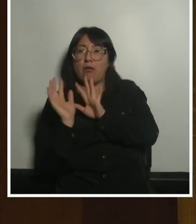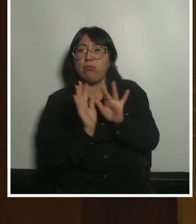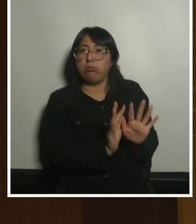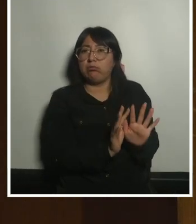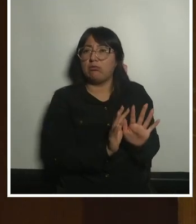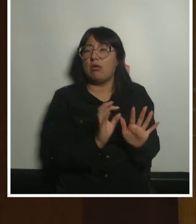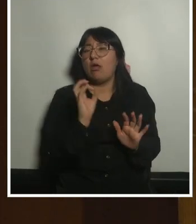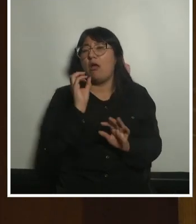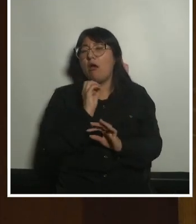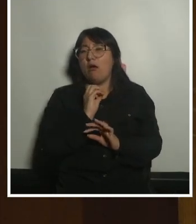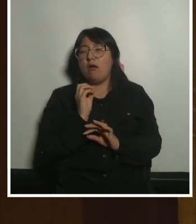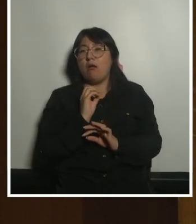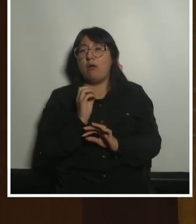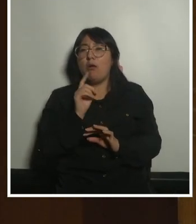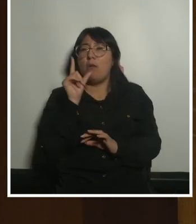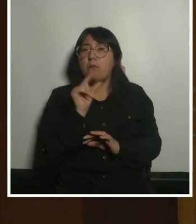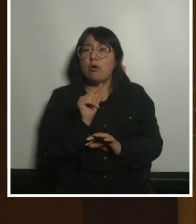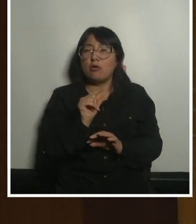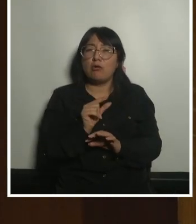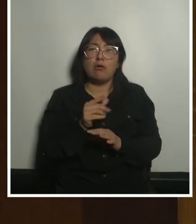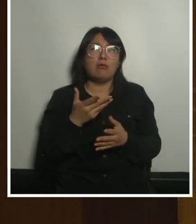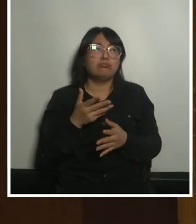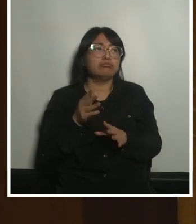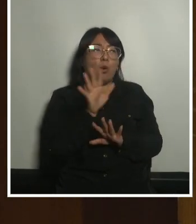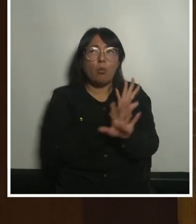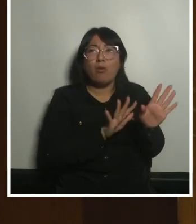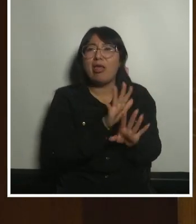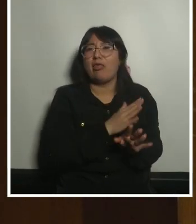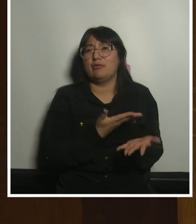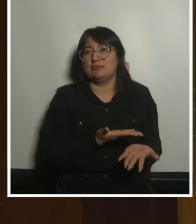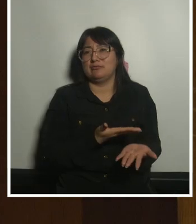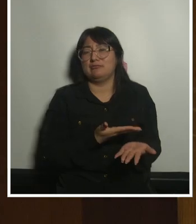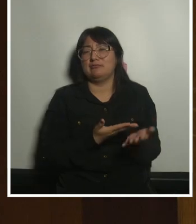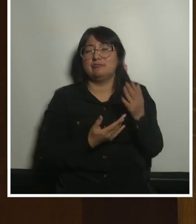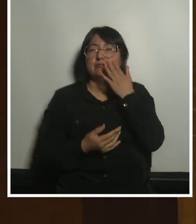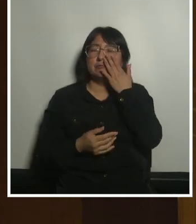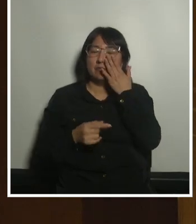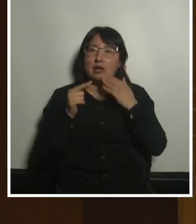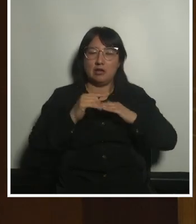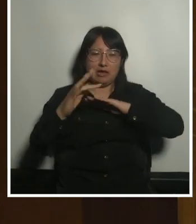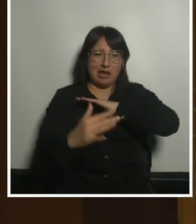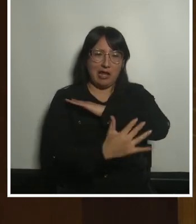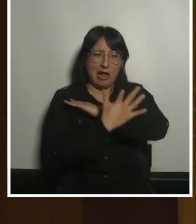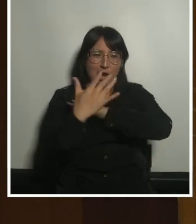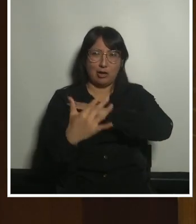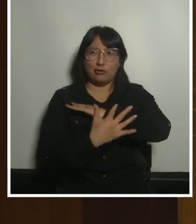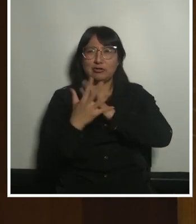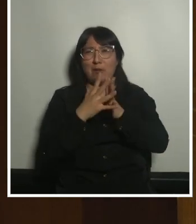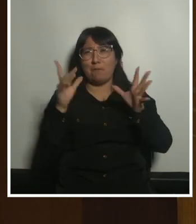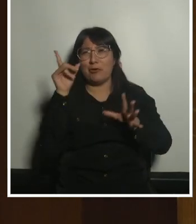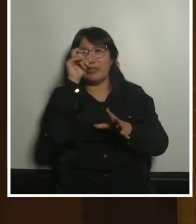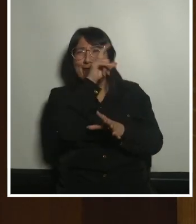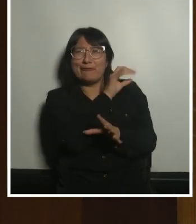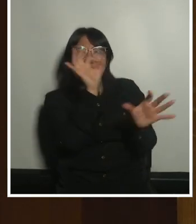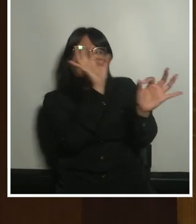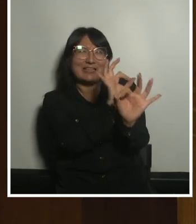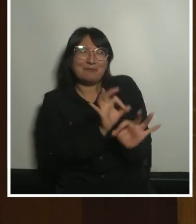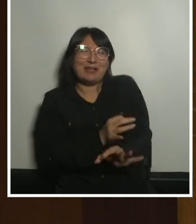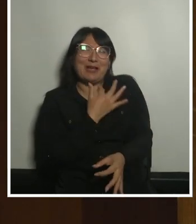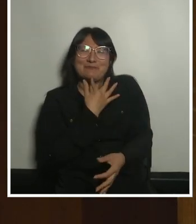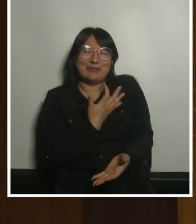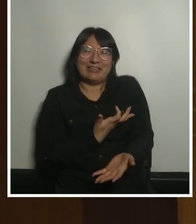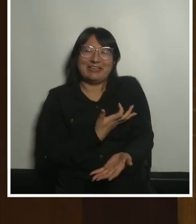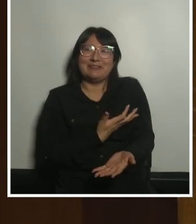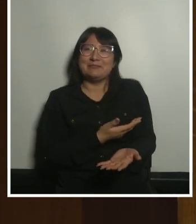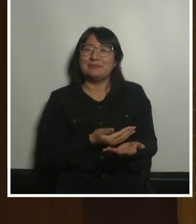disfuncionales y poco acordes con esta fragilidad. Y bueno, la costa es súper difícil definirla porque justamente